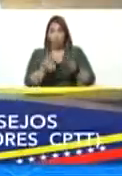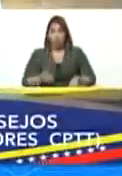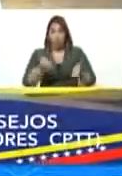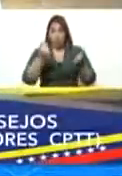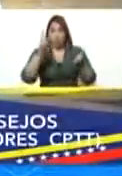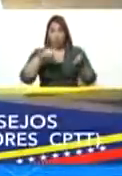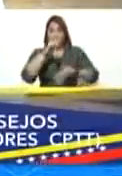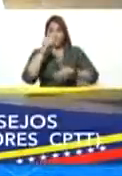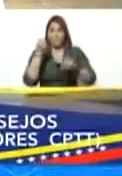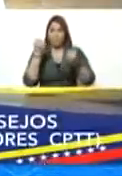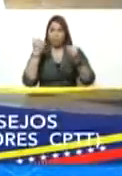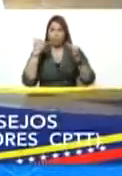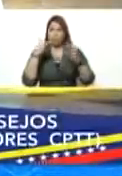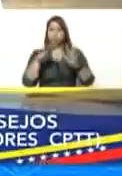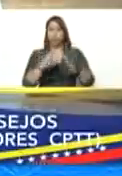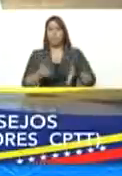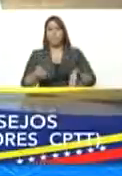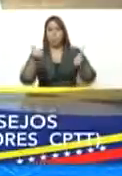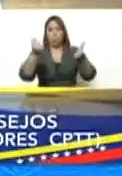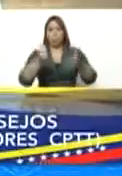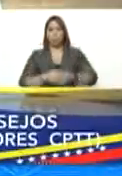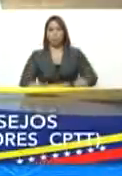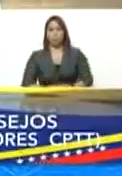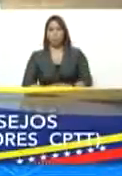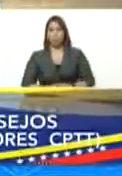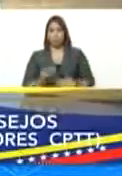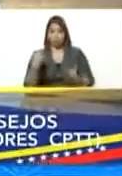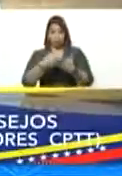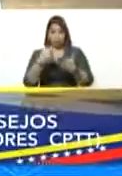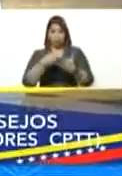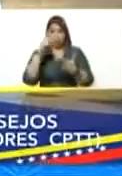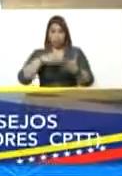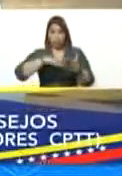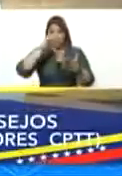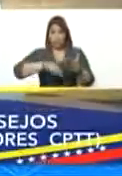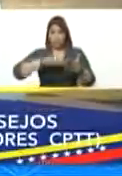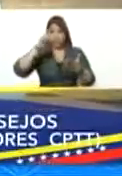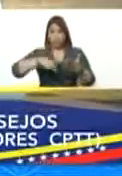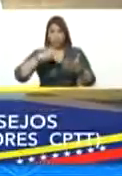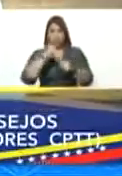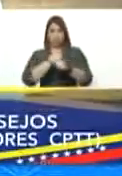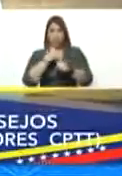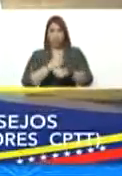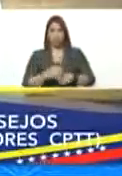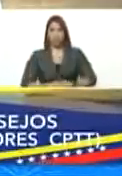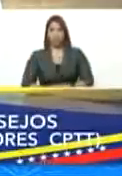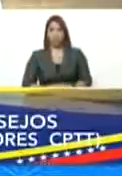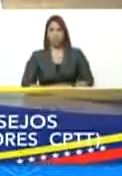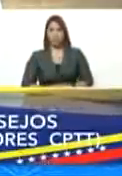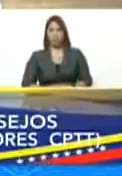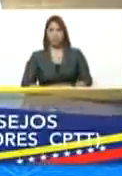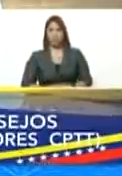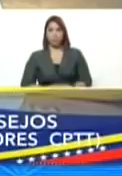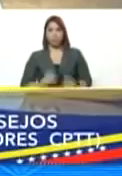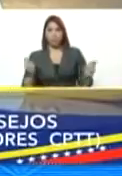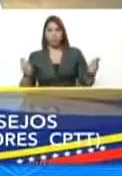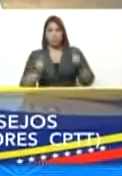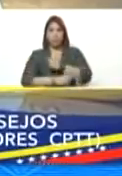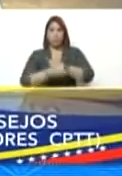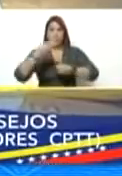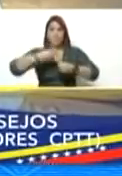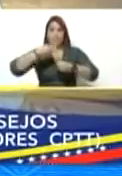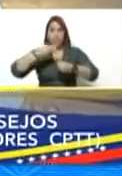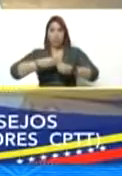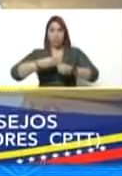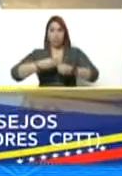mil cosas, con los bonos, con los contratos colectivos. La conversión al peto de las prestaciones